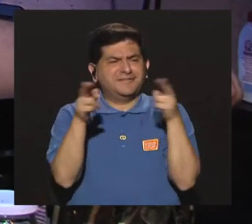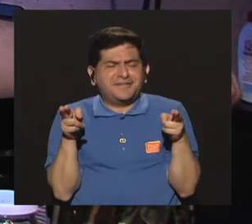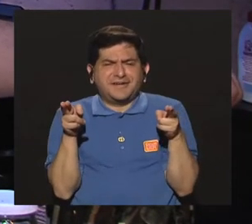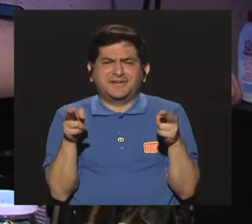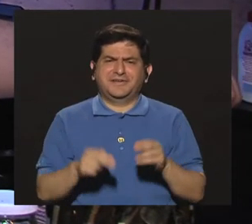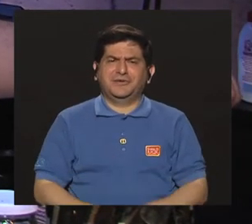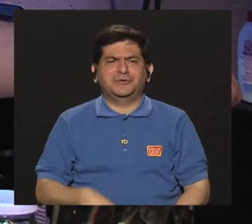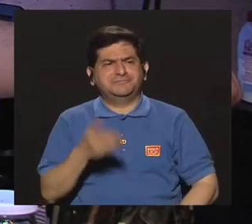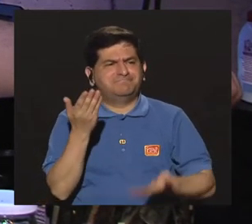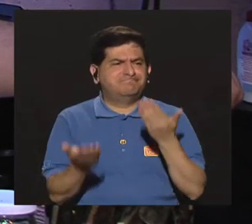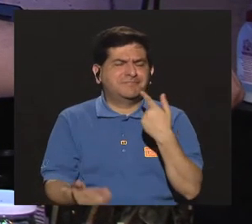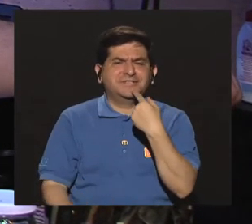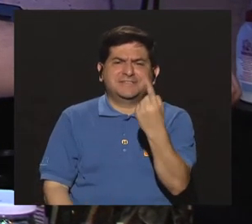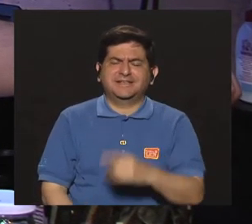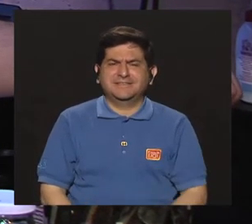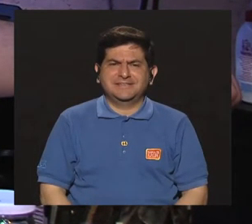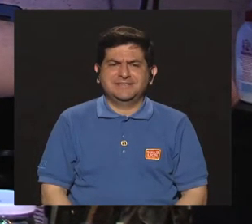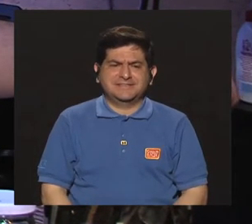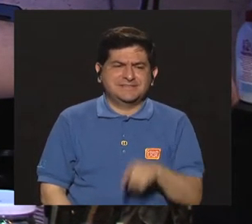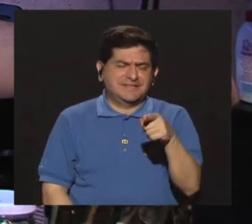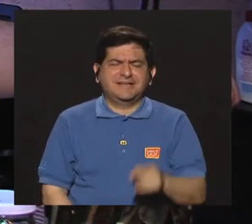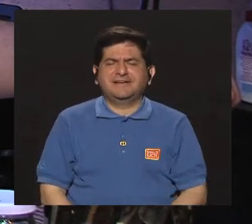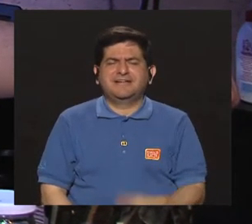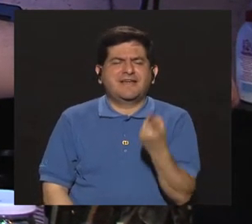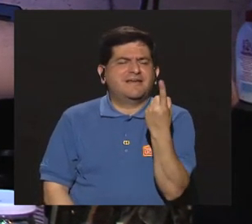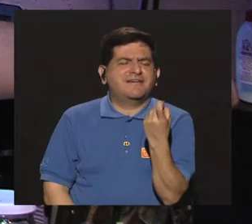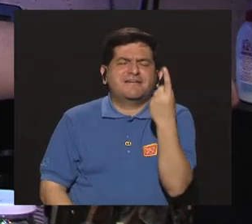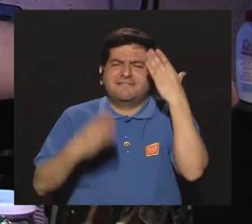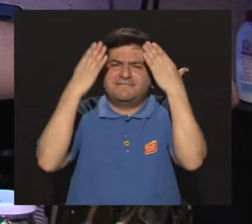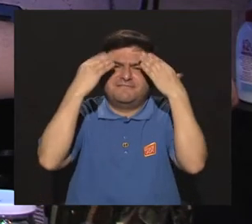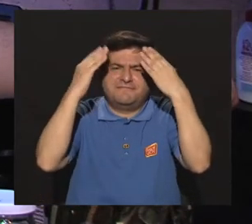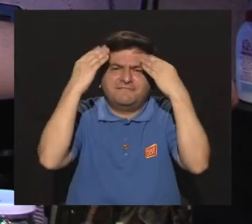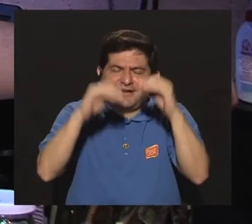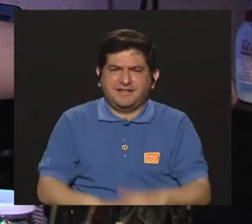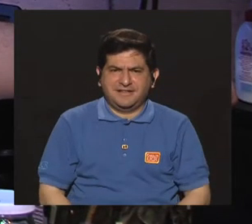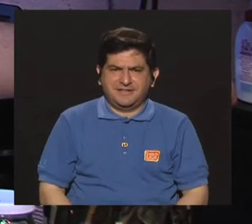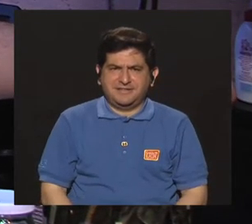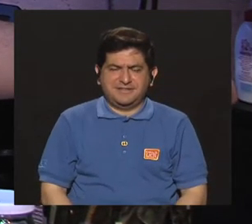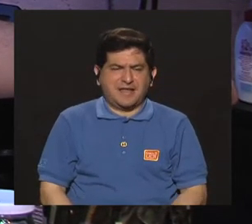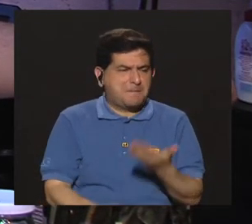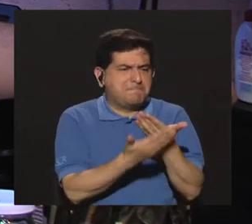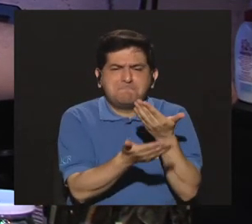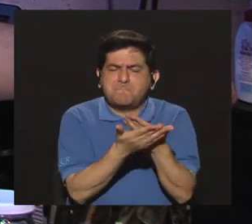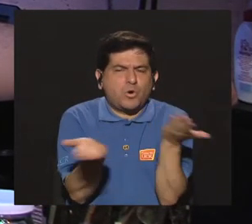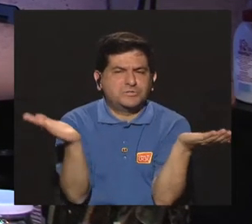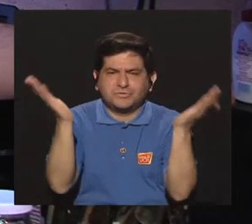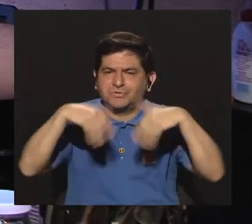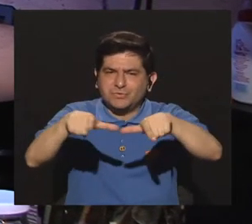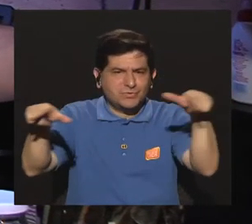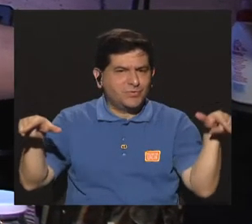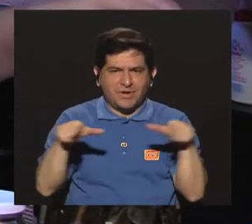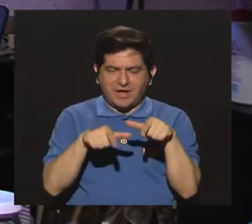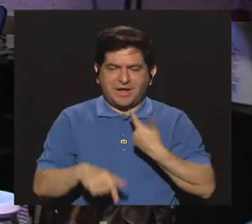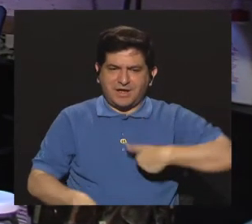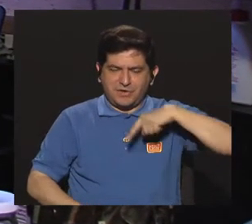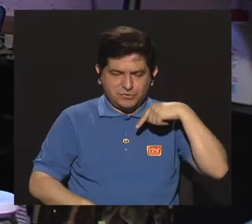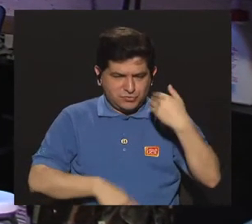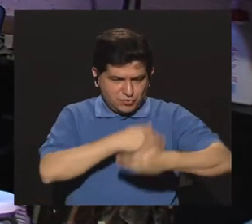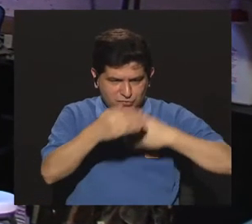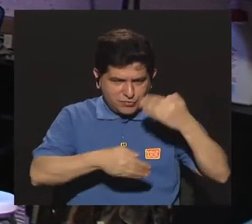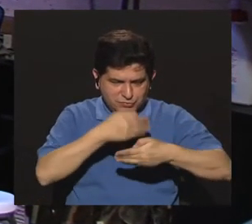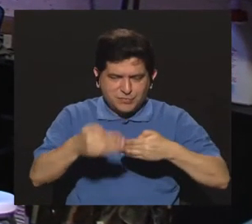que son por decirlo así como huecos de información no no hay no hay muestreos en una zona nosotros matamos